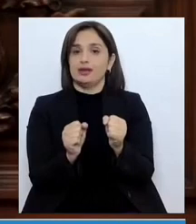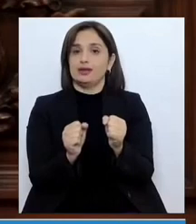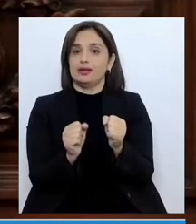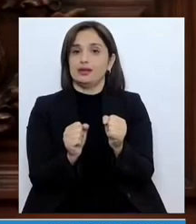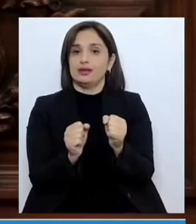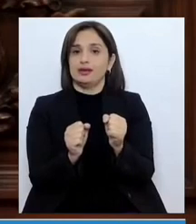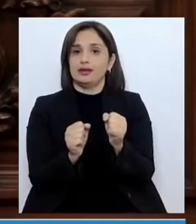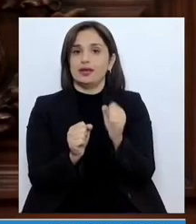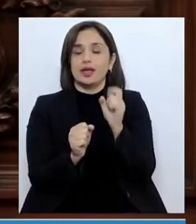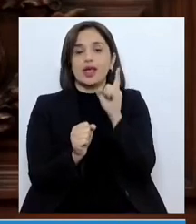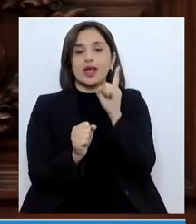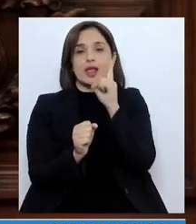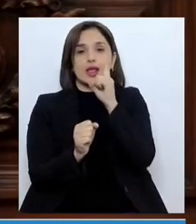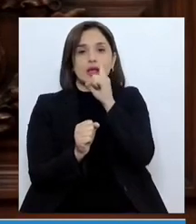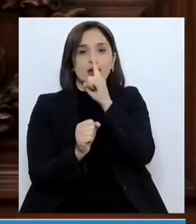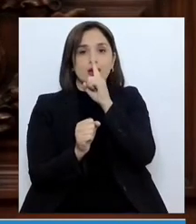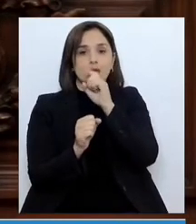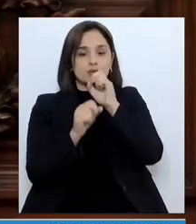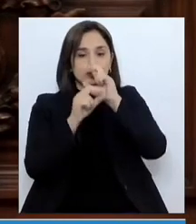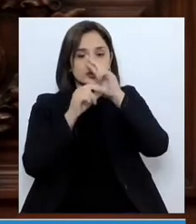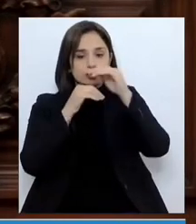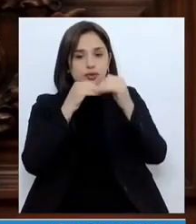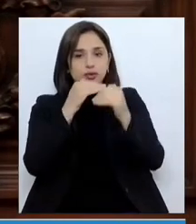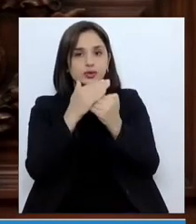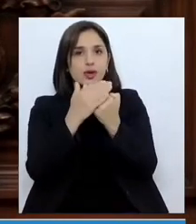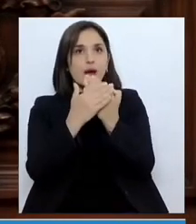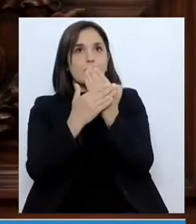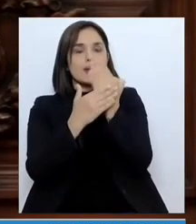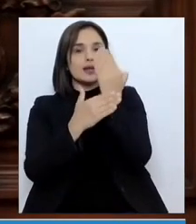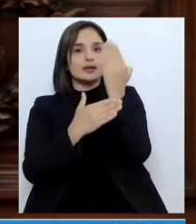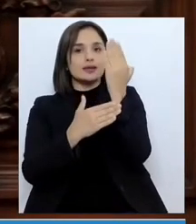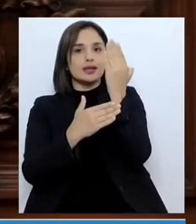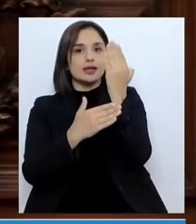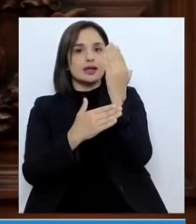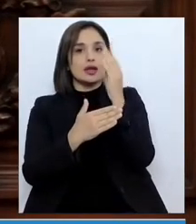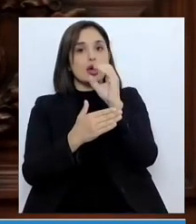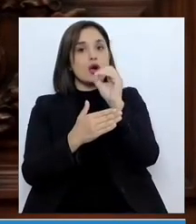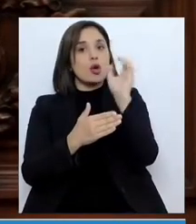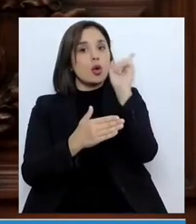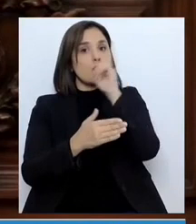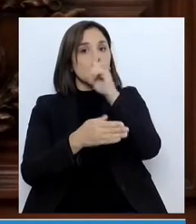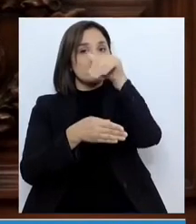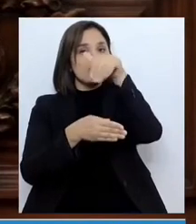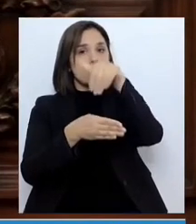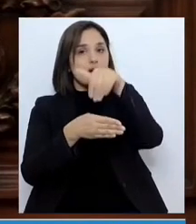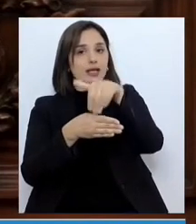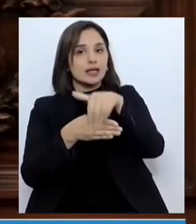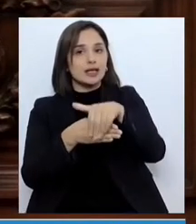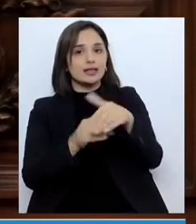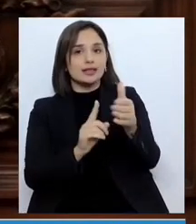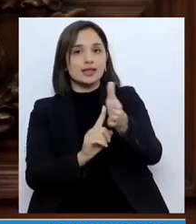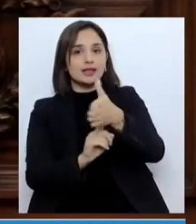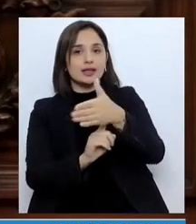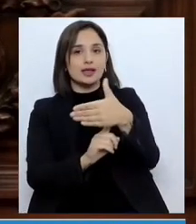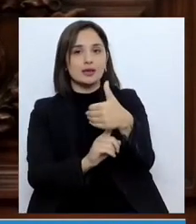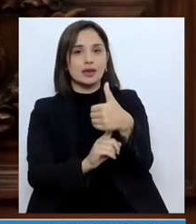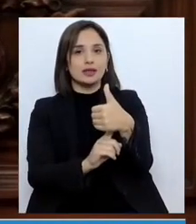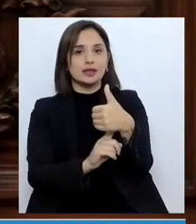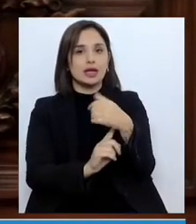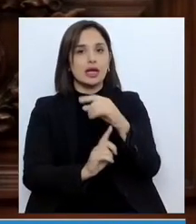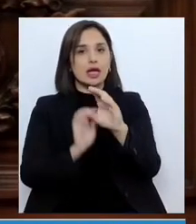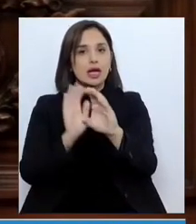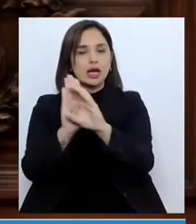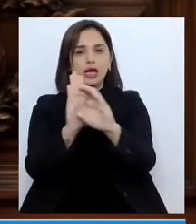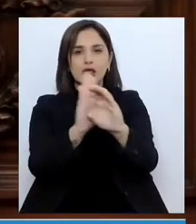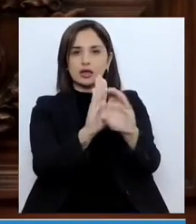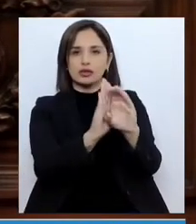amanecer o el último atardecer de la patria. Cada constitución, lo sabemos,